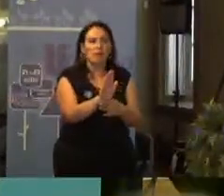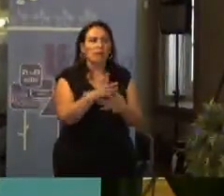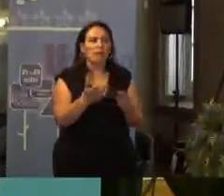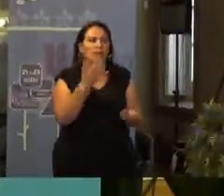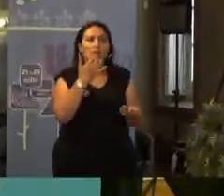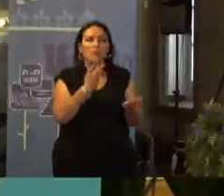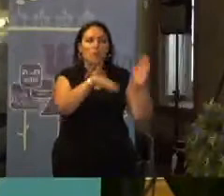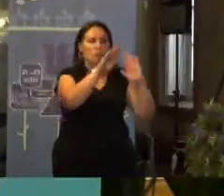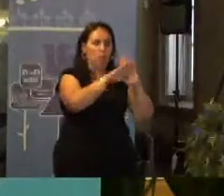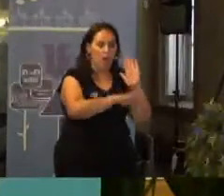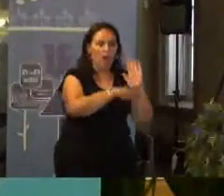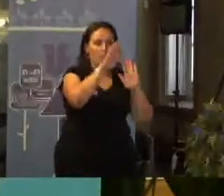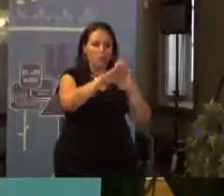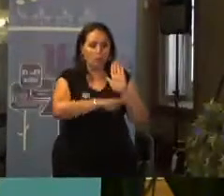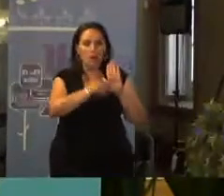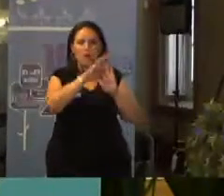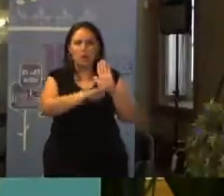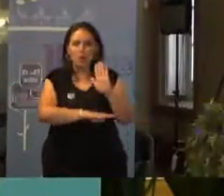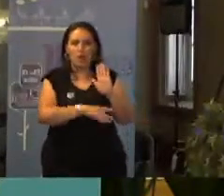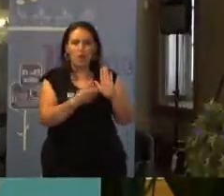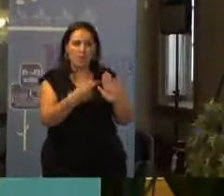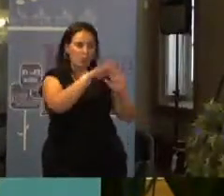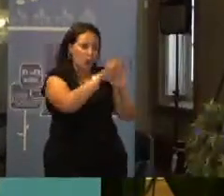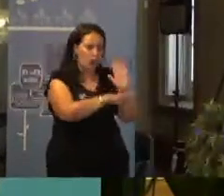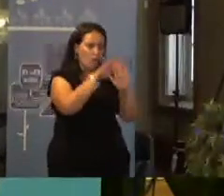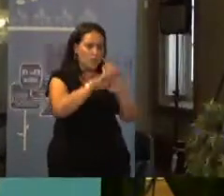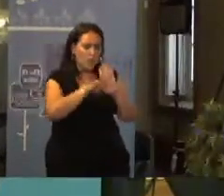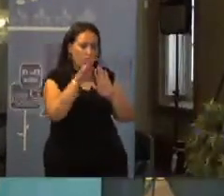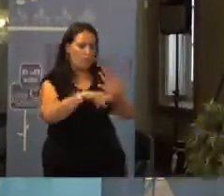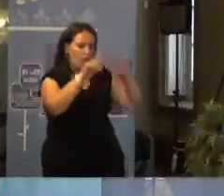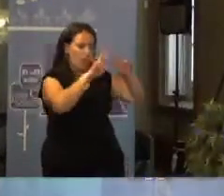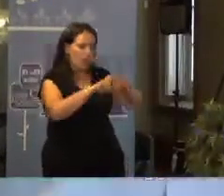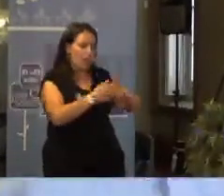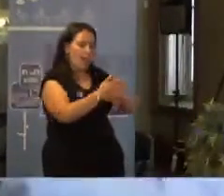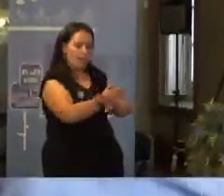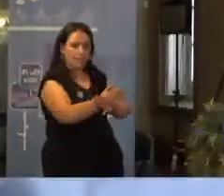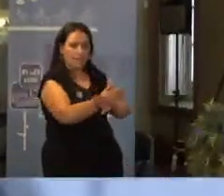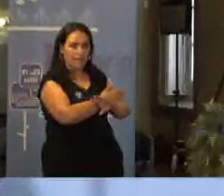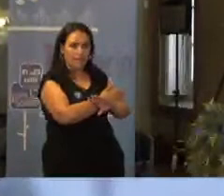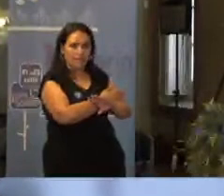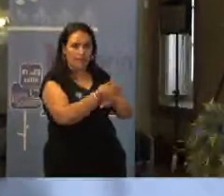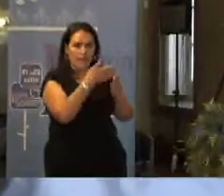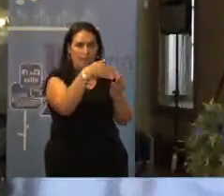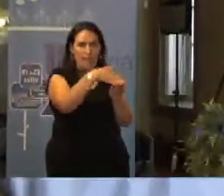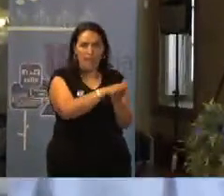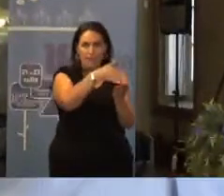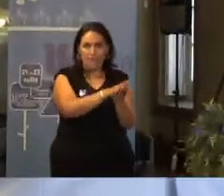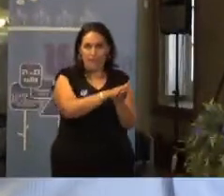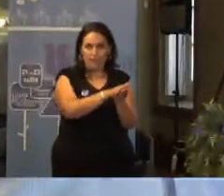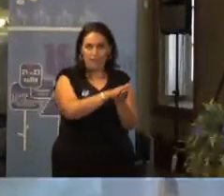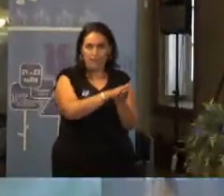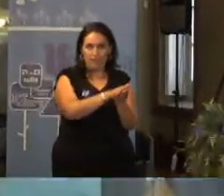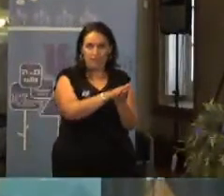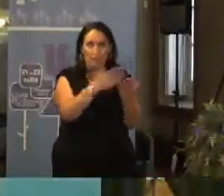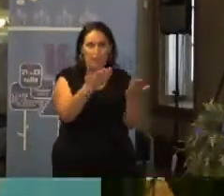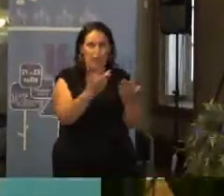programa, pois analizar o programa antes de editar os programas, para que despois o collen os